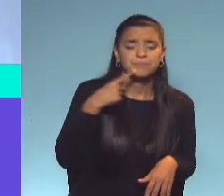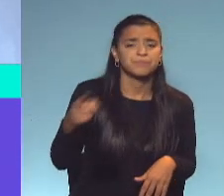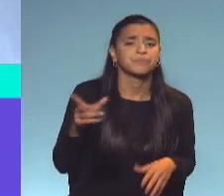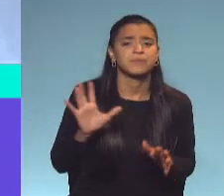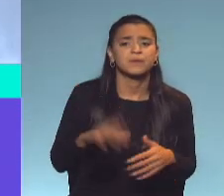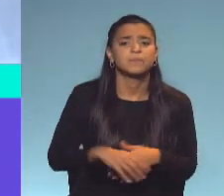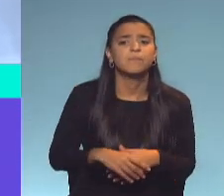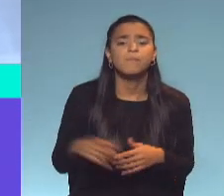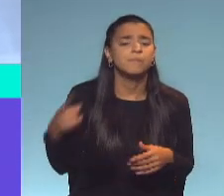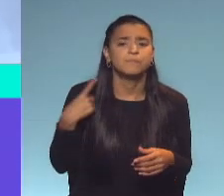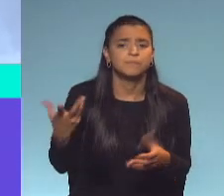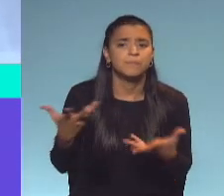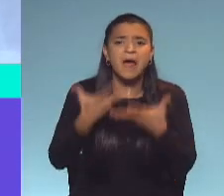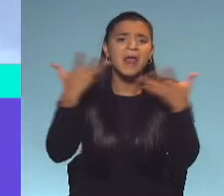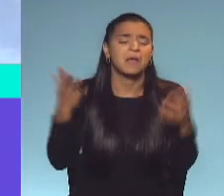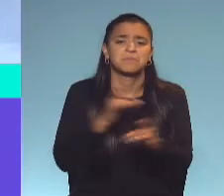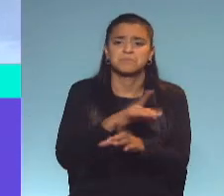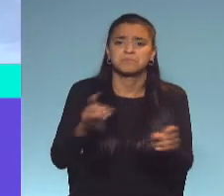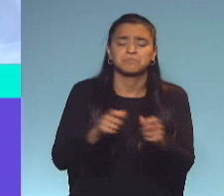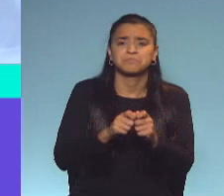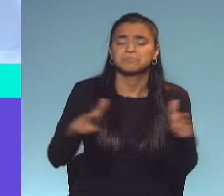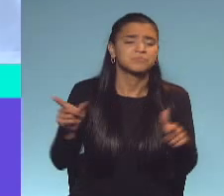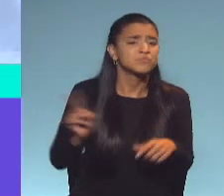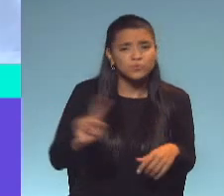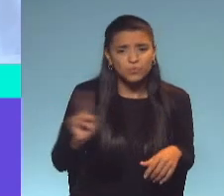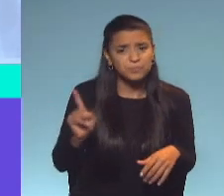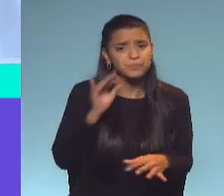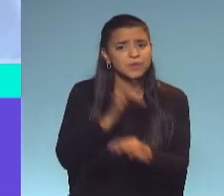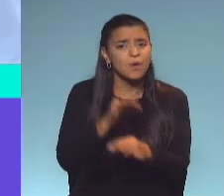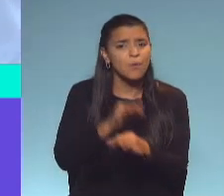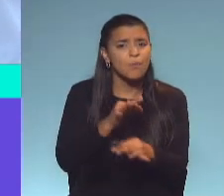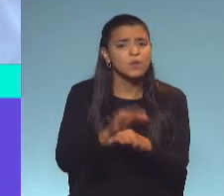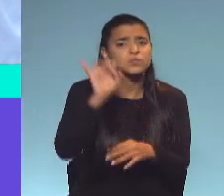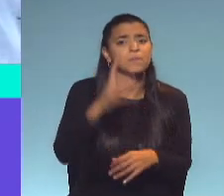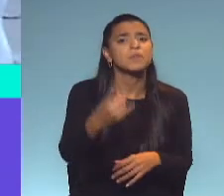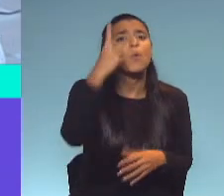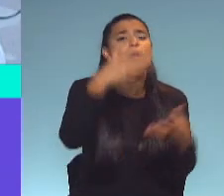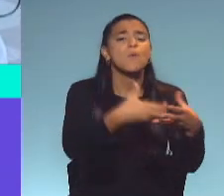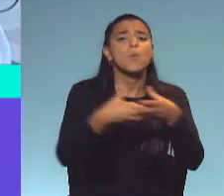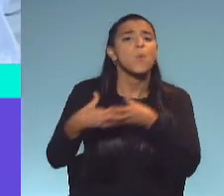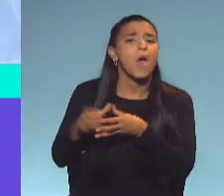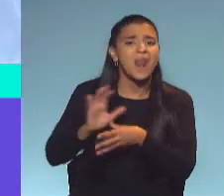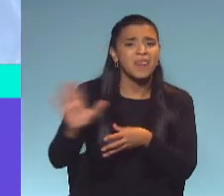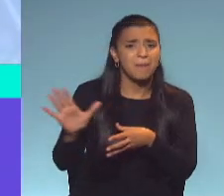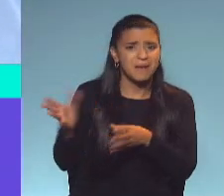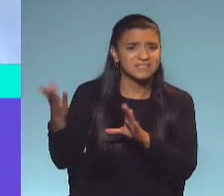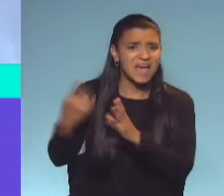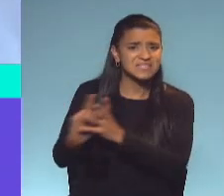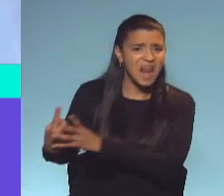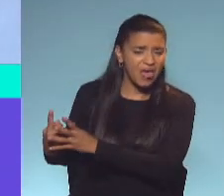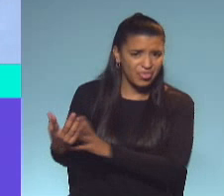tenido una gran cantidad de casos de COVID. De hecho, la escuela aisló una sola burbuja, por lo que la realidad es que yo